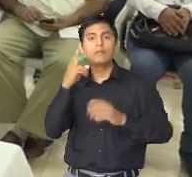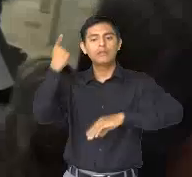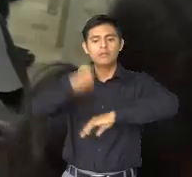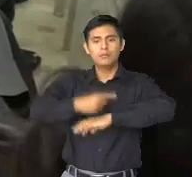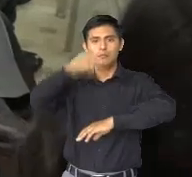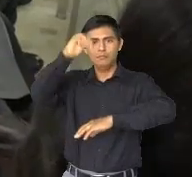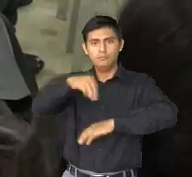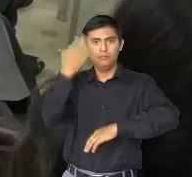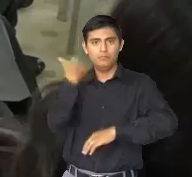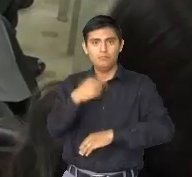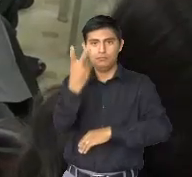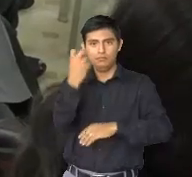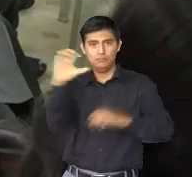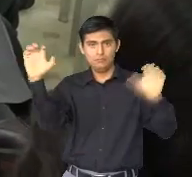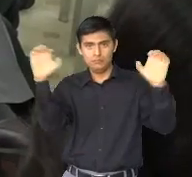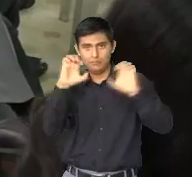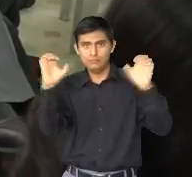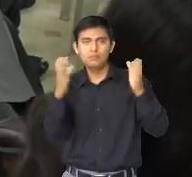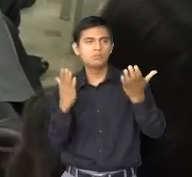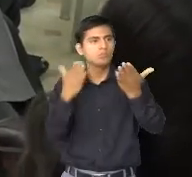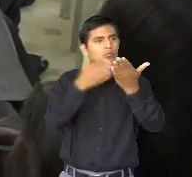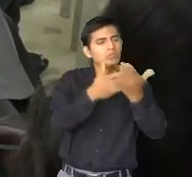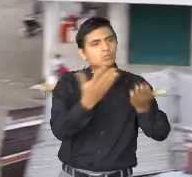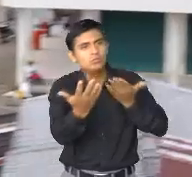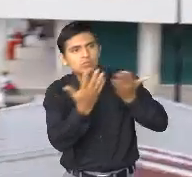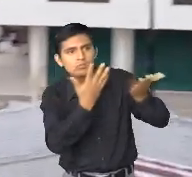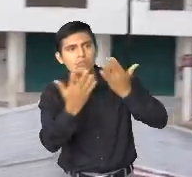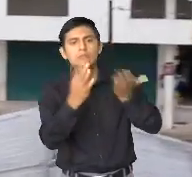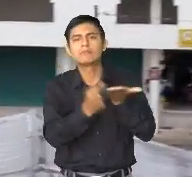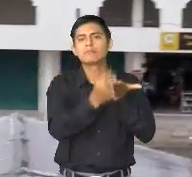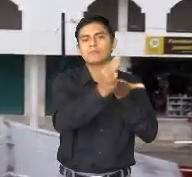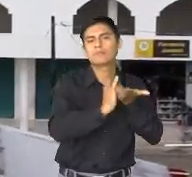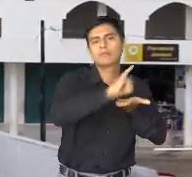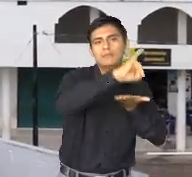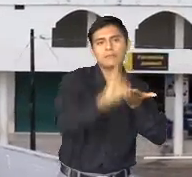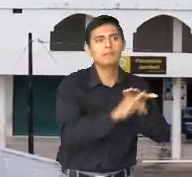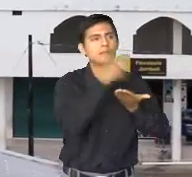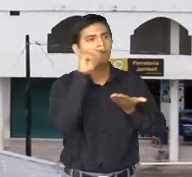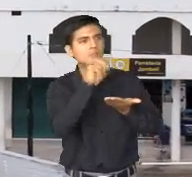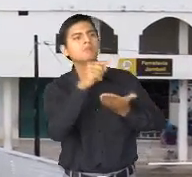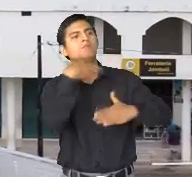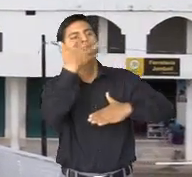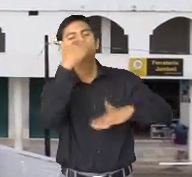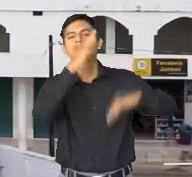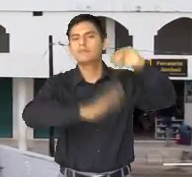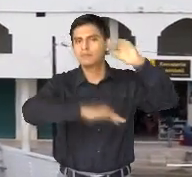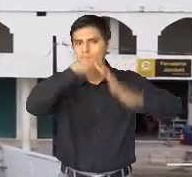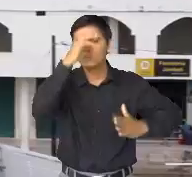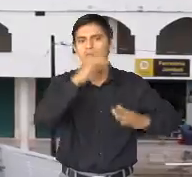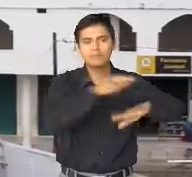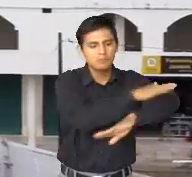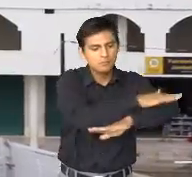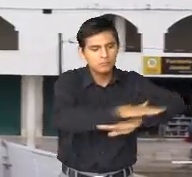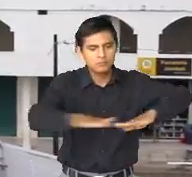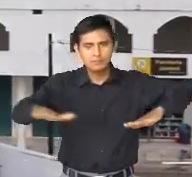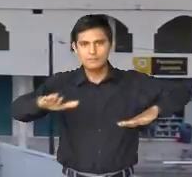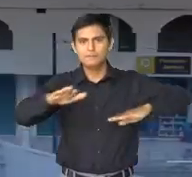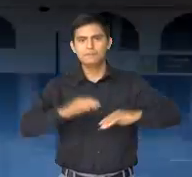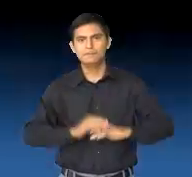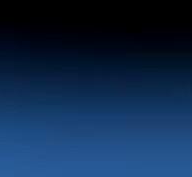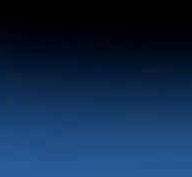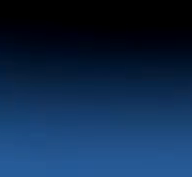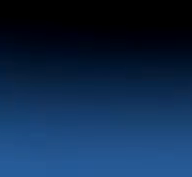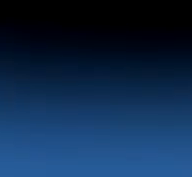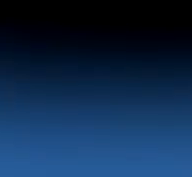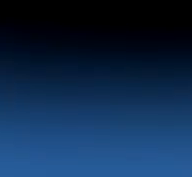socializaron con los pobladores de Jambelí una de las obras que beneficiará al centro poblado, la construcción de aceras y bordillos.